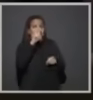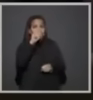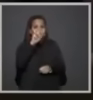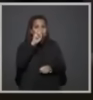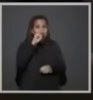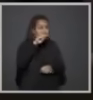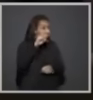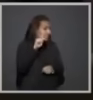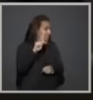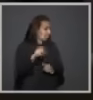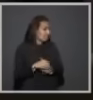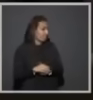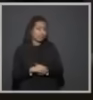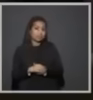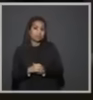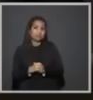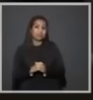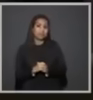de que